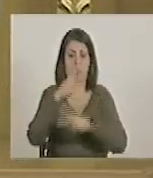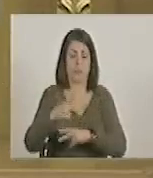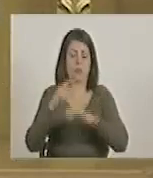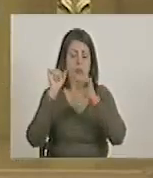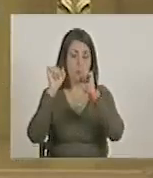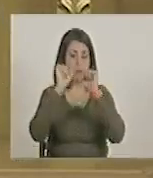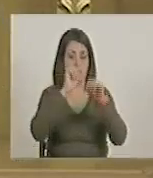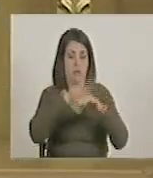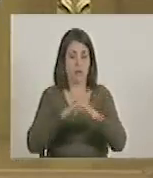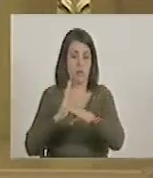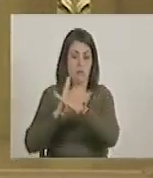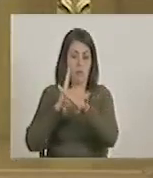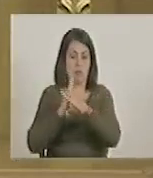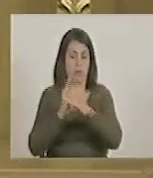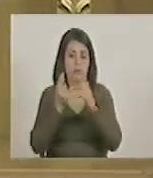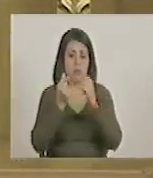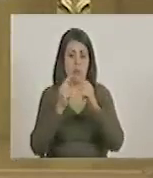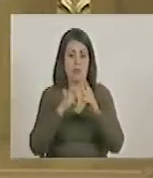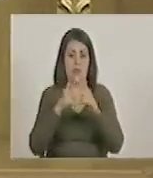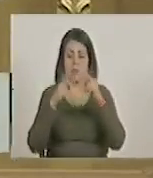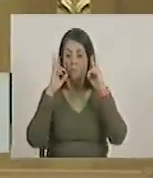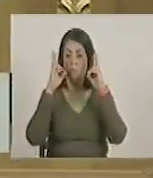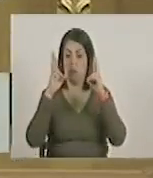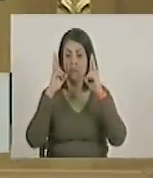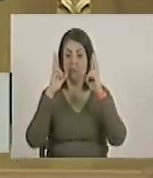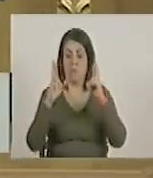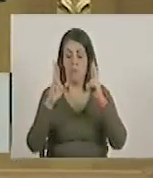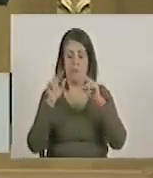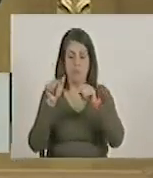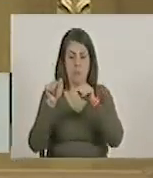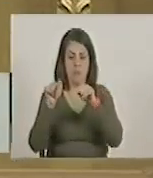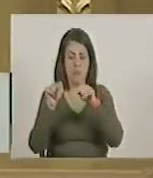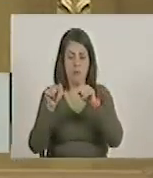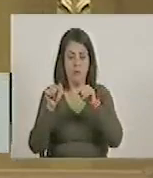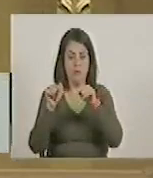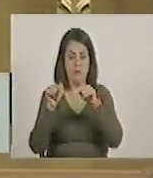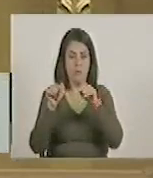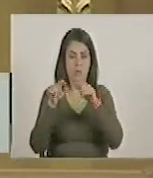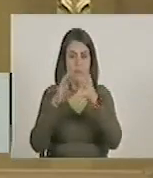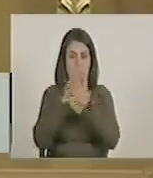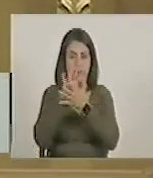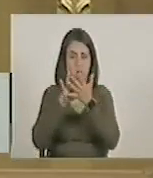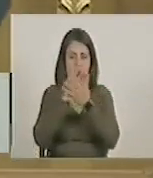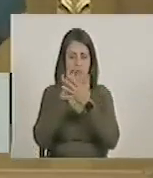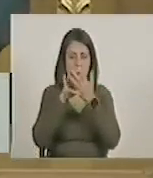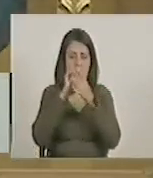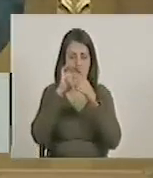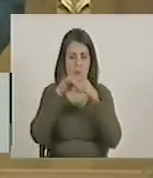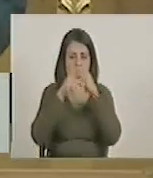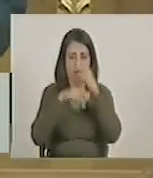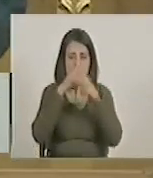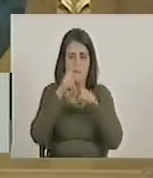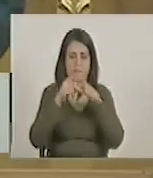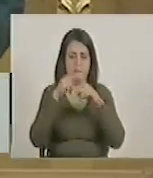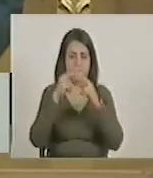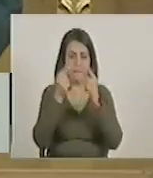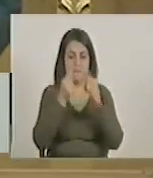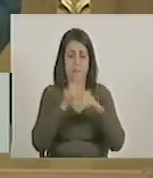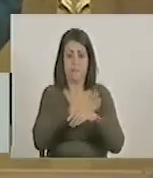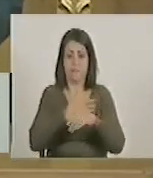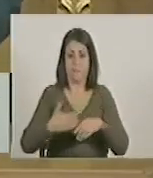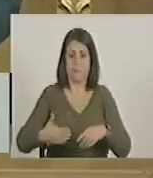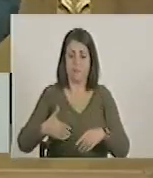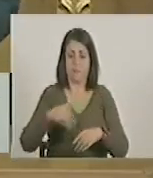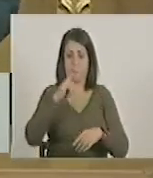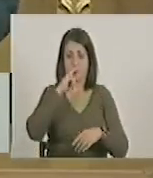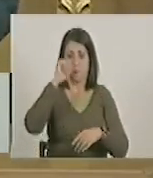condenando el bloqueo económico. Ojalá que se mantenga eso así. En ese clima económico y político, el presidente Nicolás